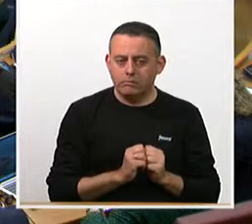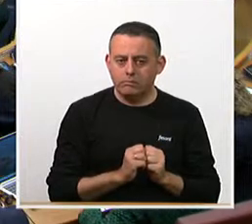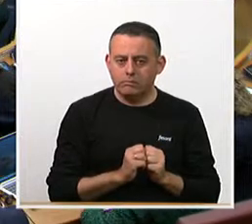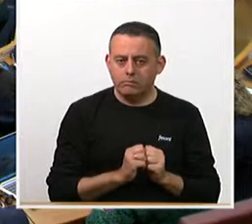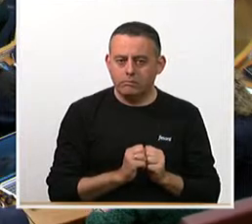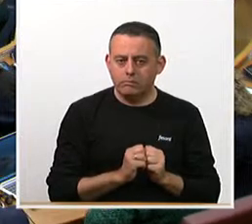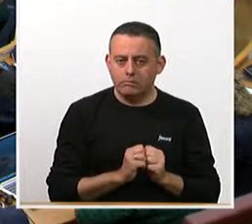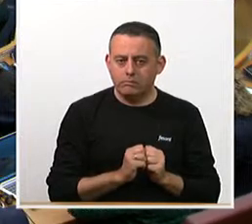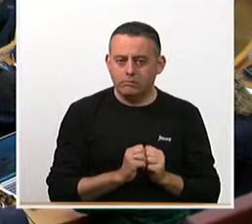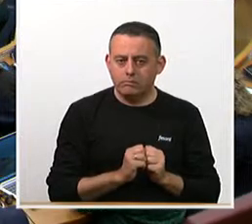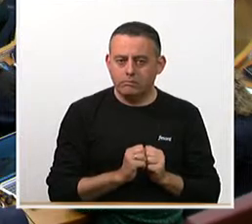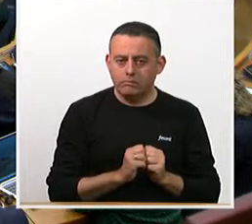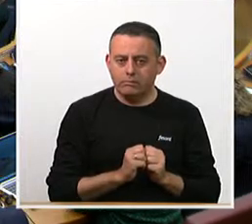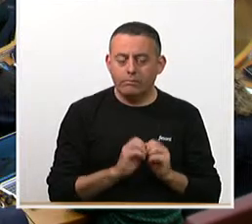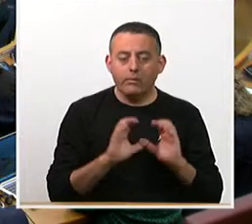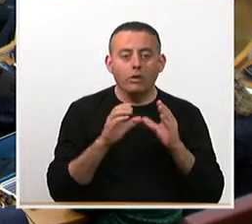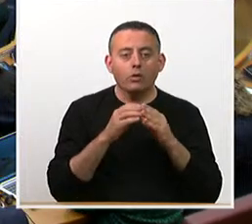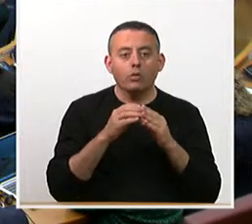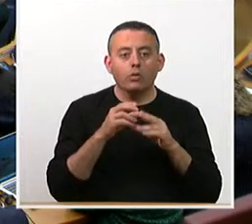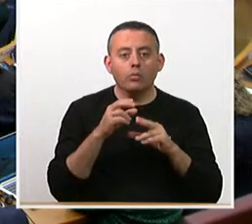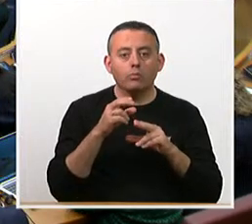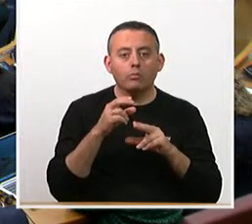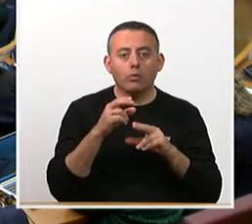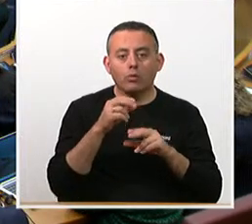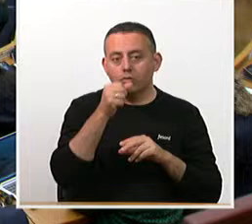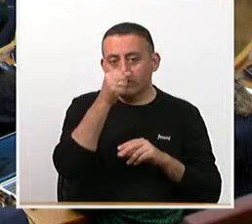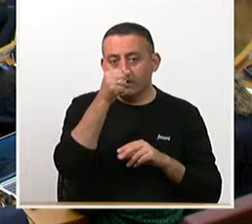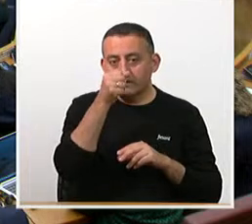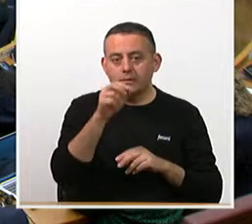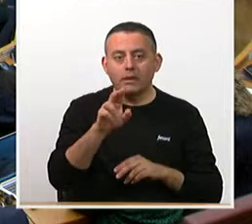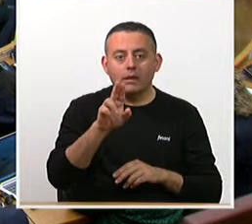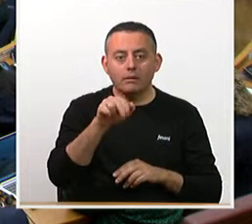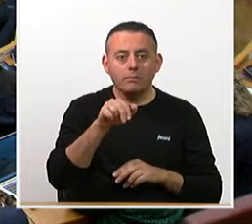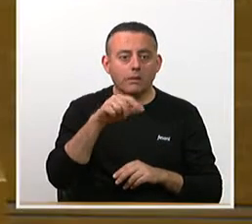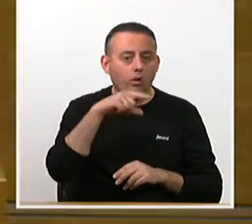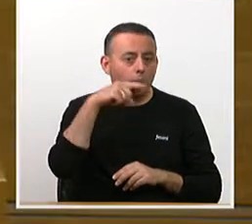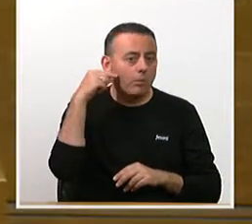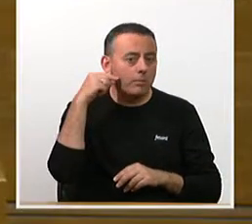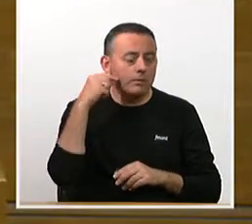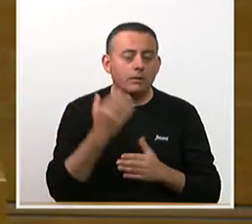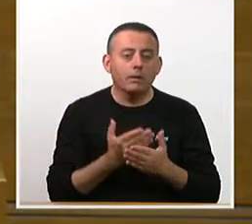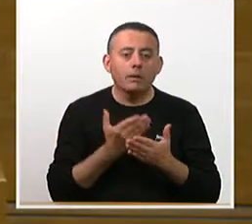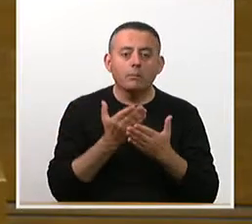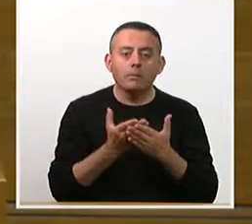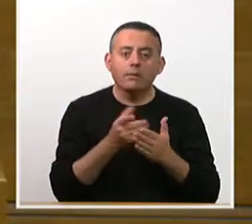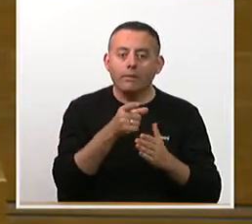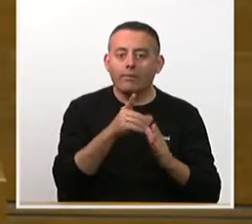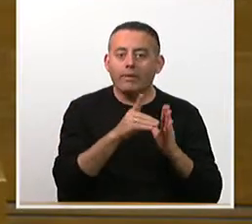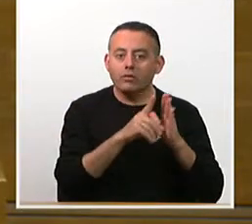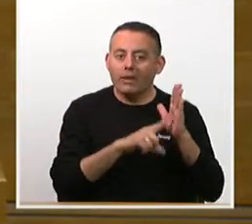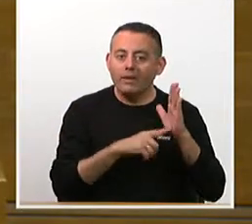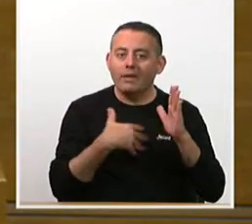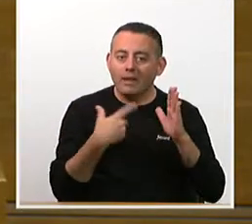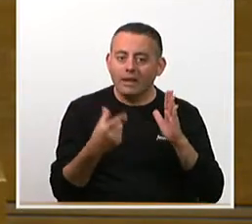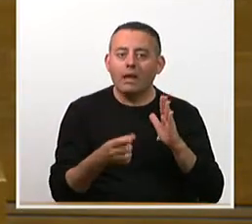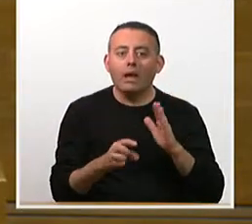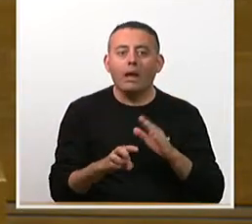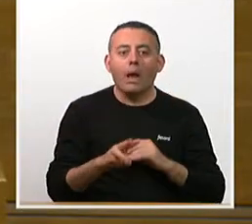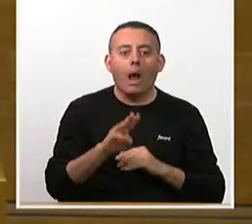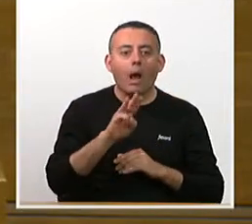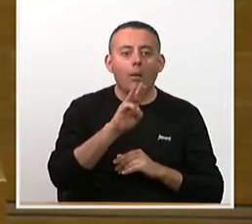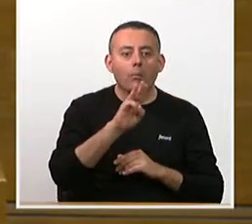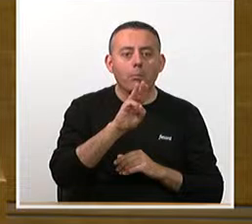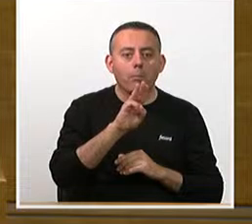socialista el grupo socialista solicita que se trite y el grupo compromís también solicita que se trmite como proyecto de